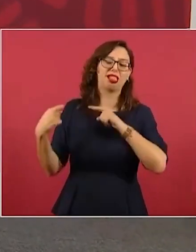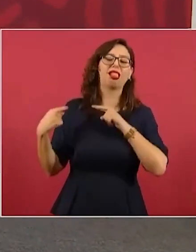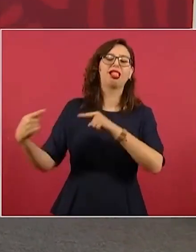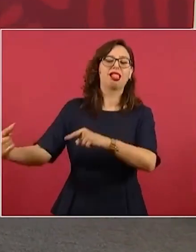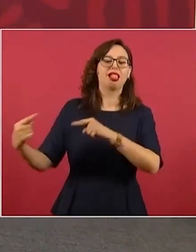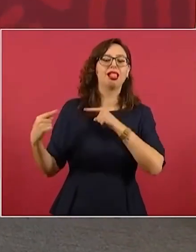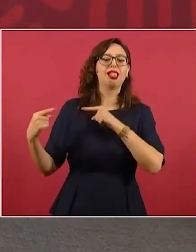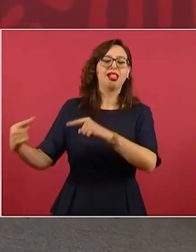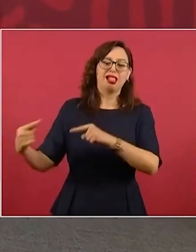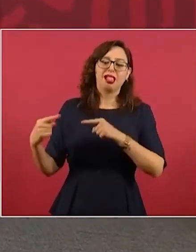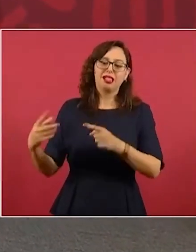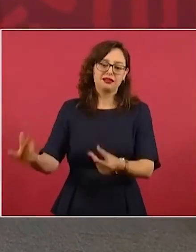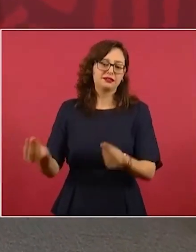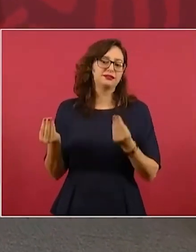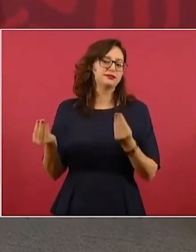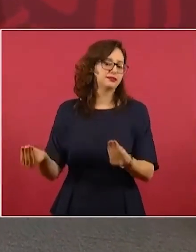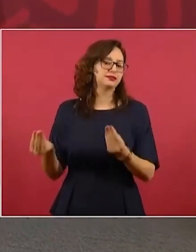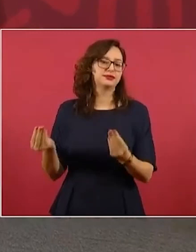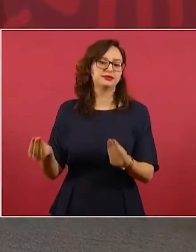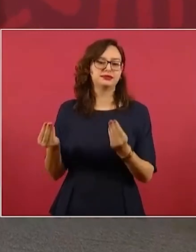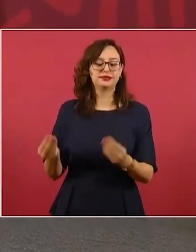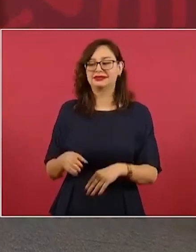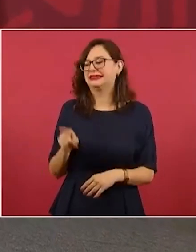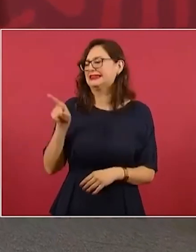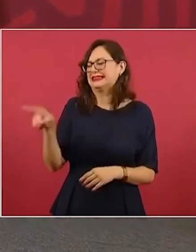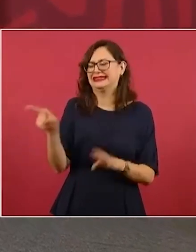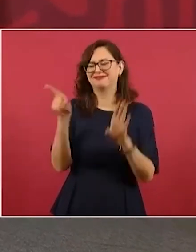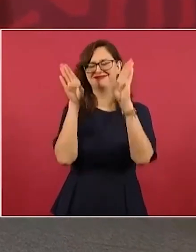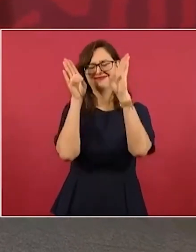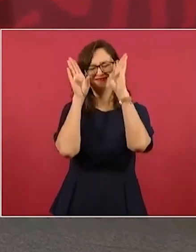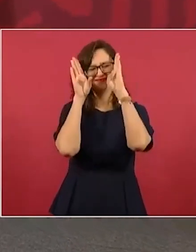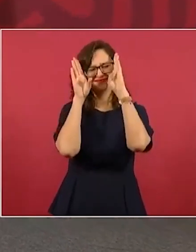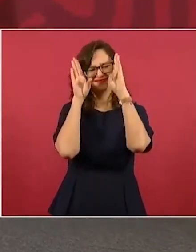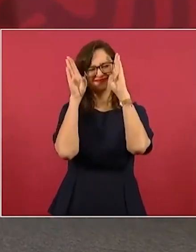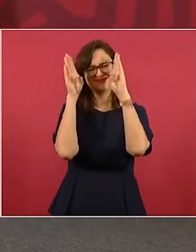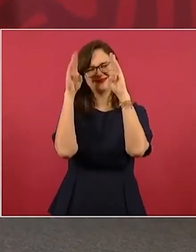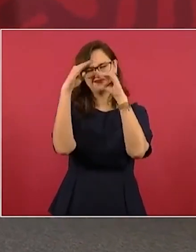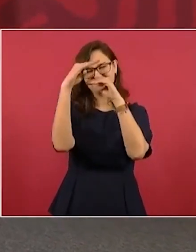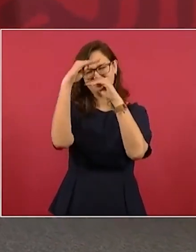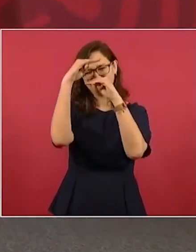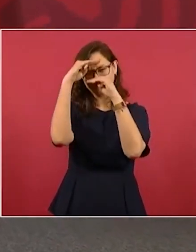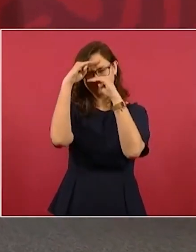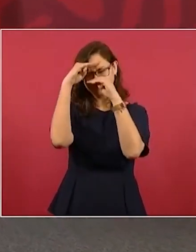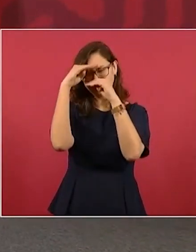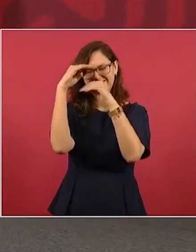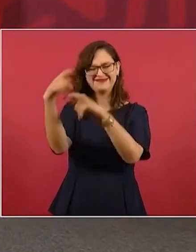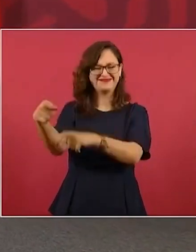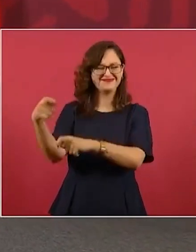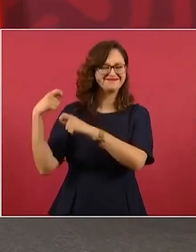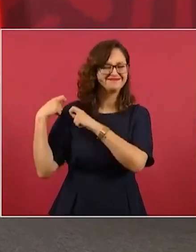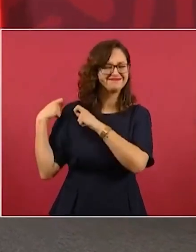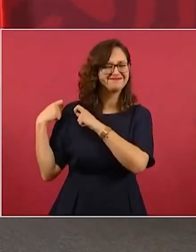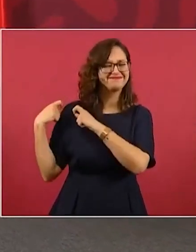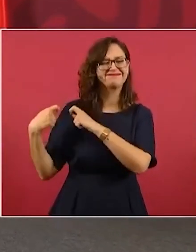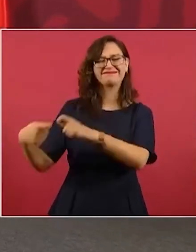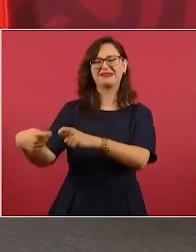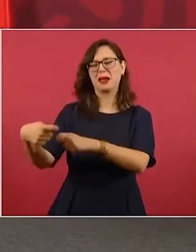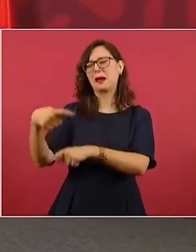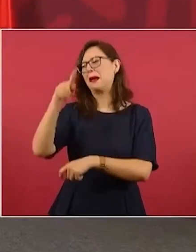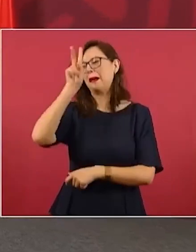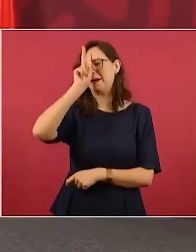es en extremo conservador, es como